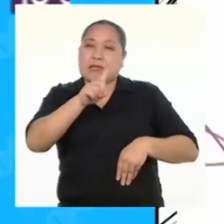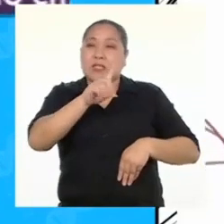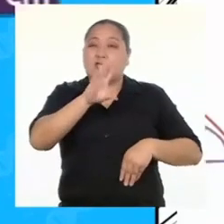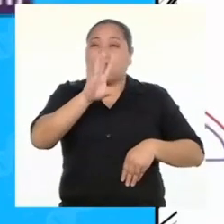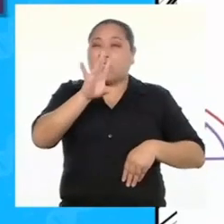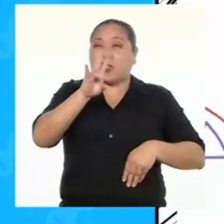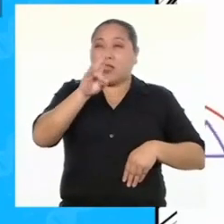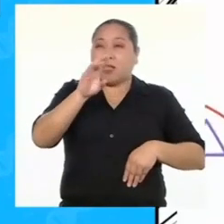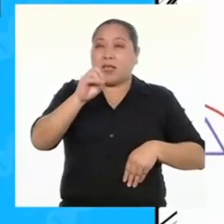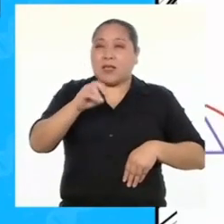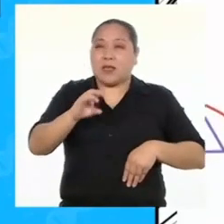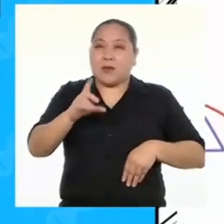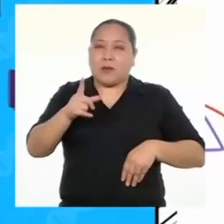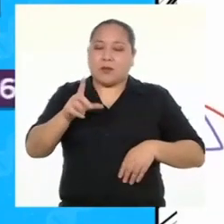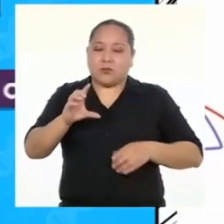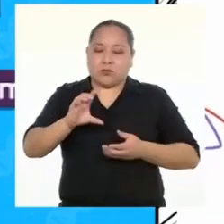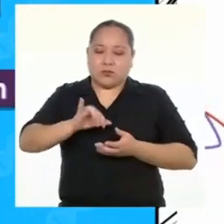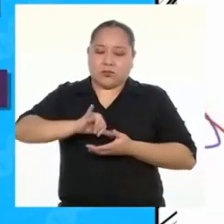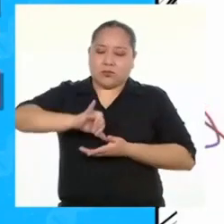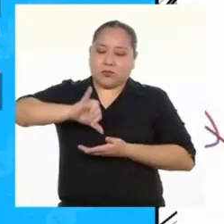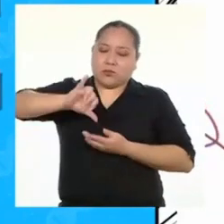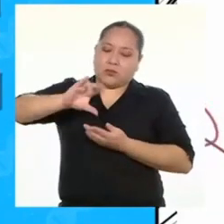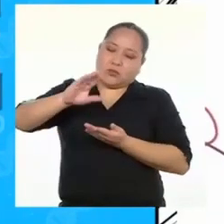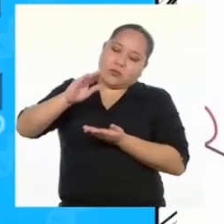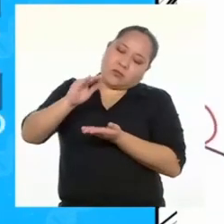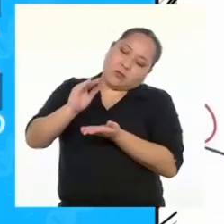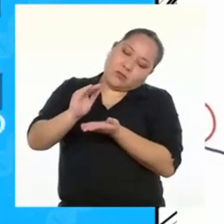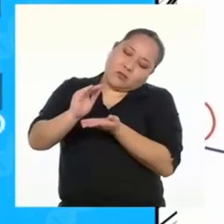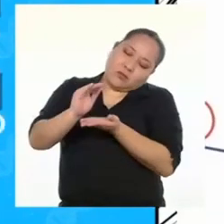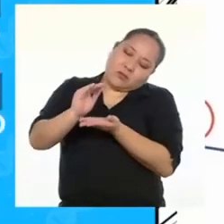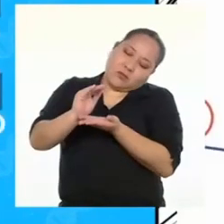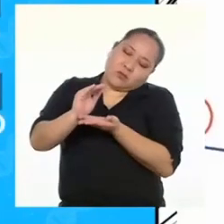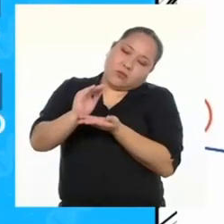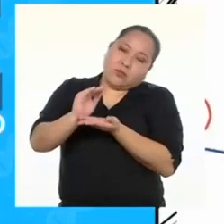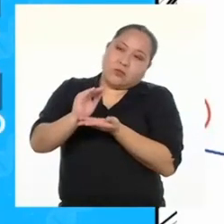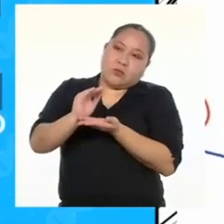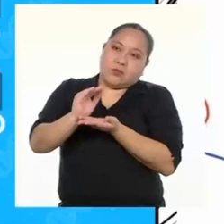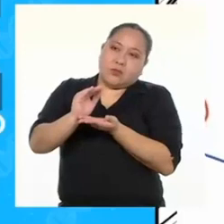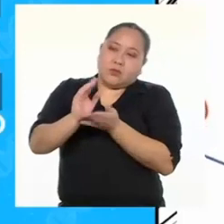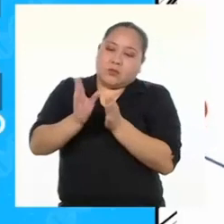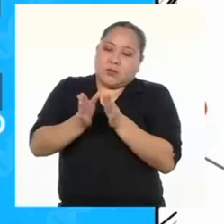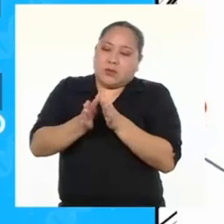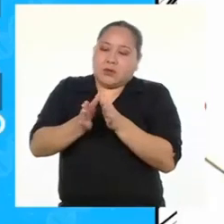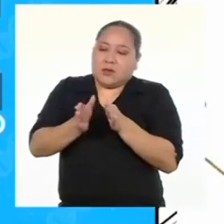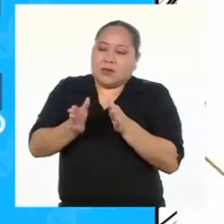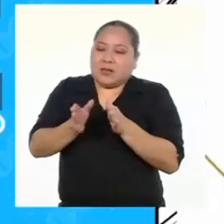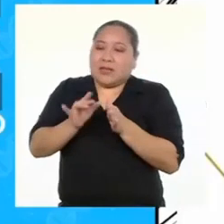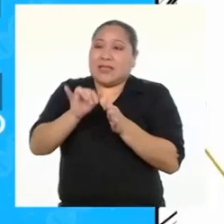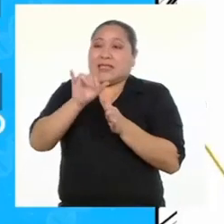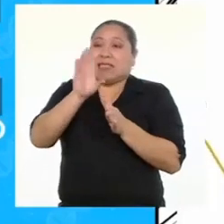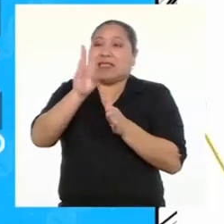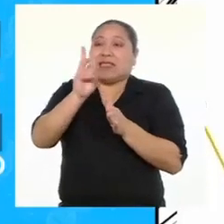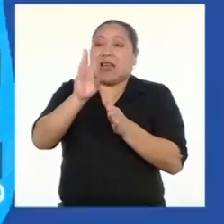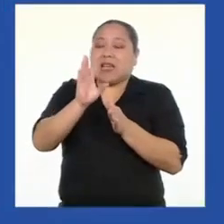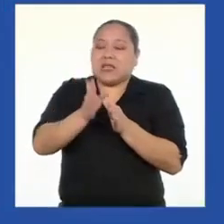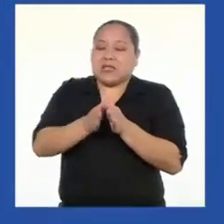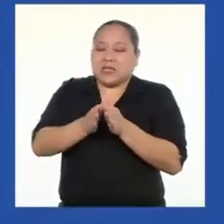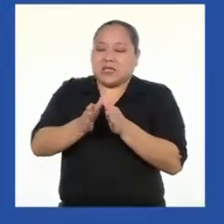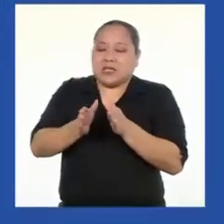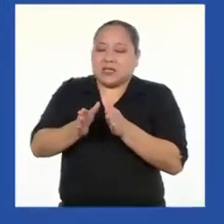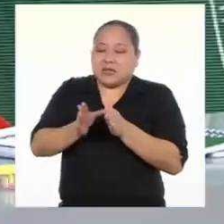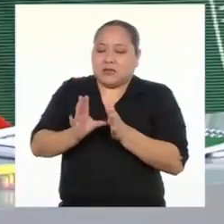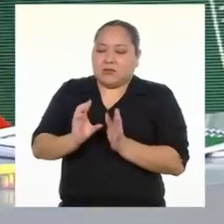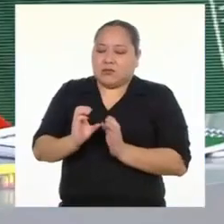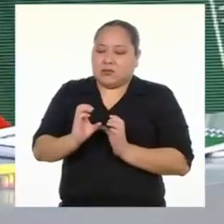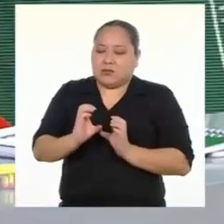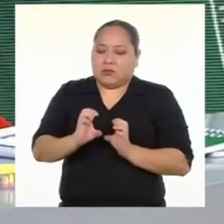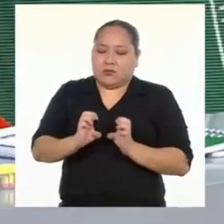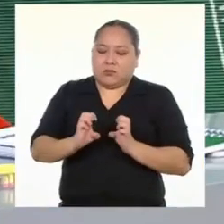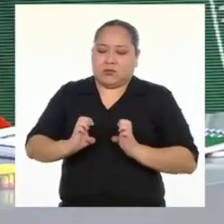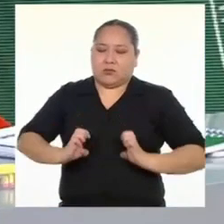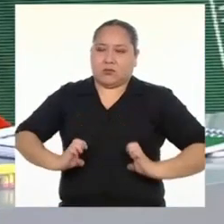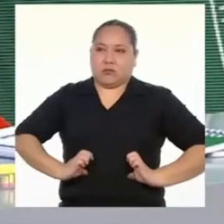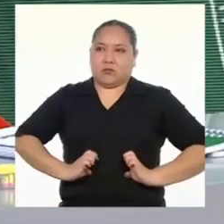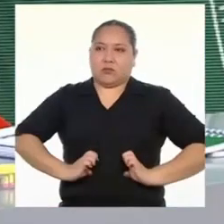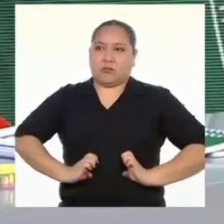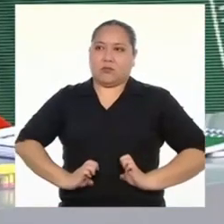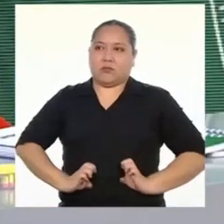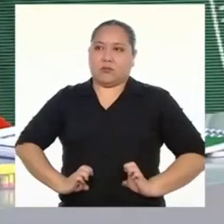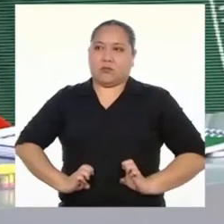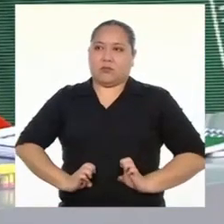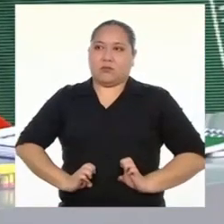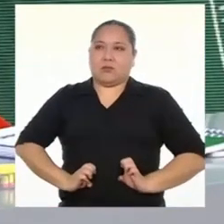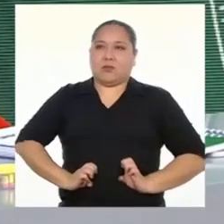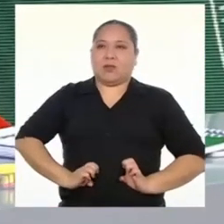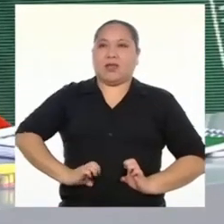y miden 10 centímetros de largo y 6 centímetros de ancho en un adulto promedio. ¡Qué